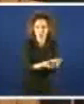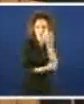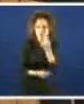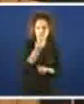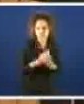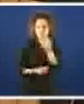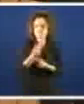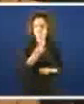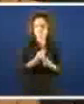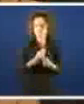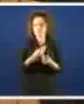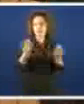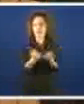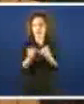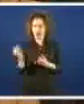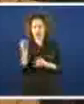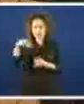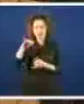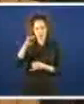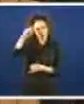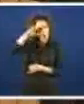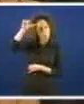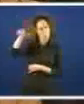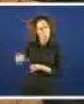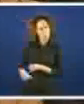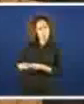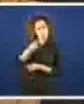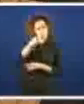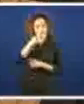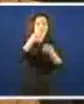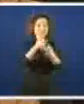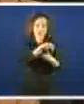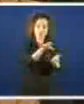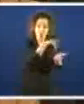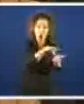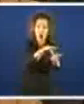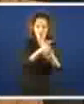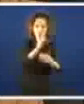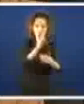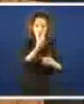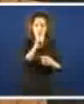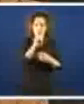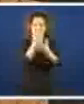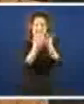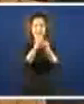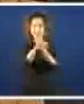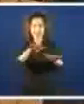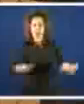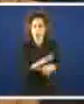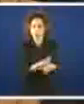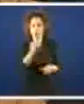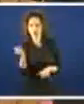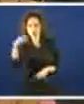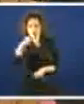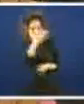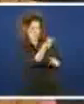por as noches emite unha especie de aullido que parece unha risotada. Entón Jaimito dice: non comprendo, non entendo. E o